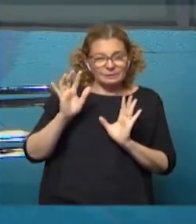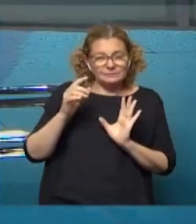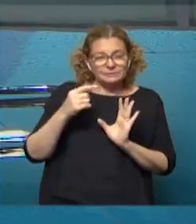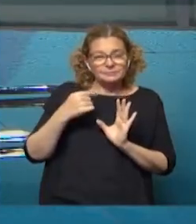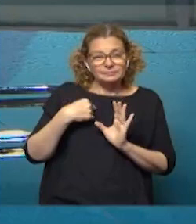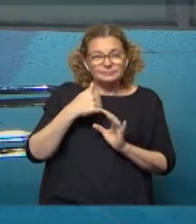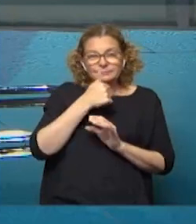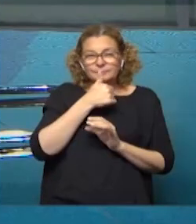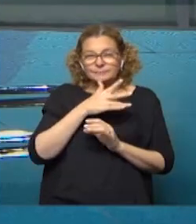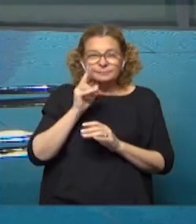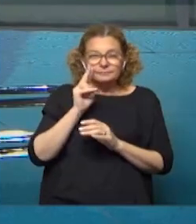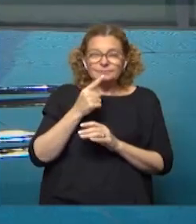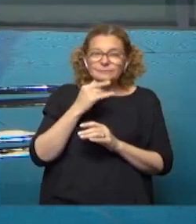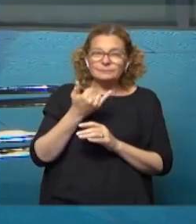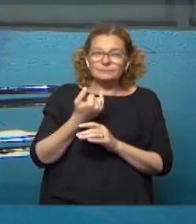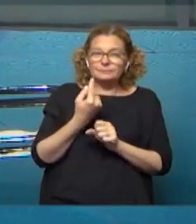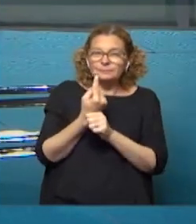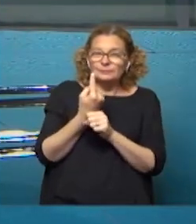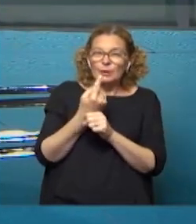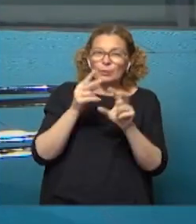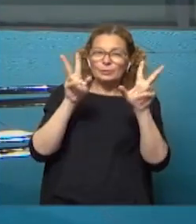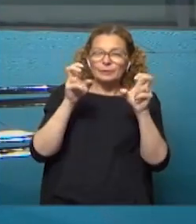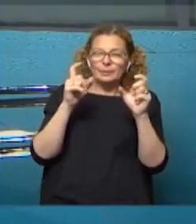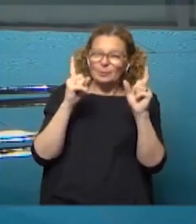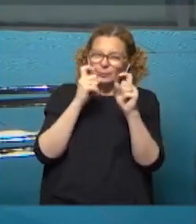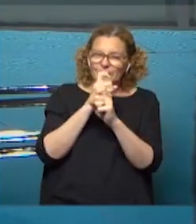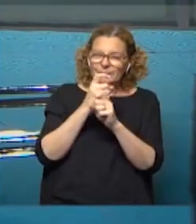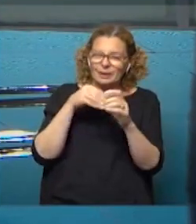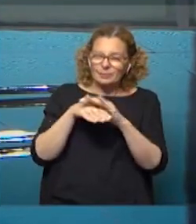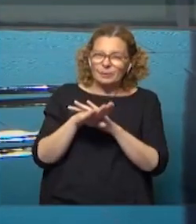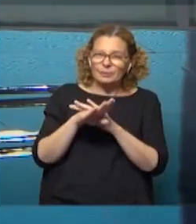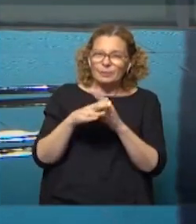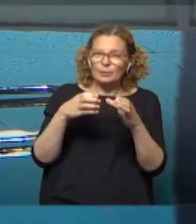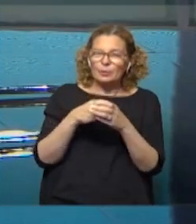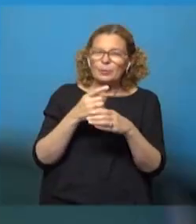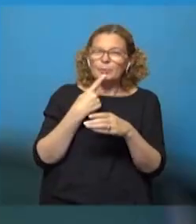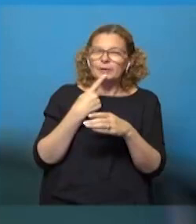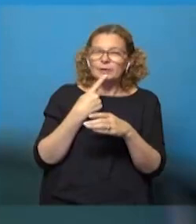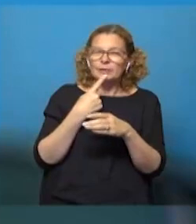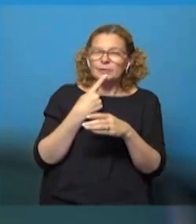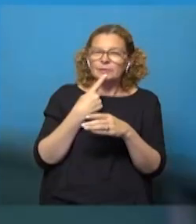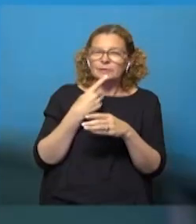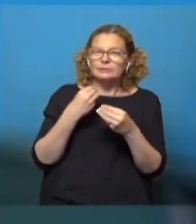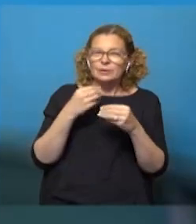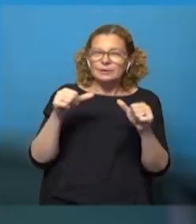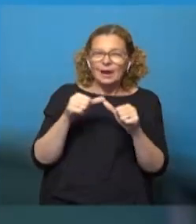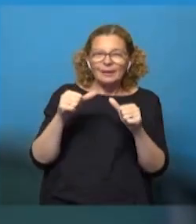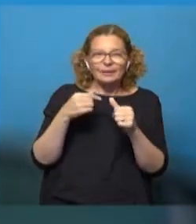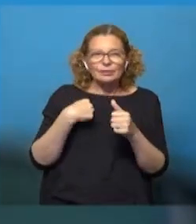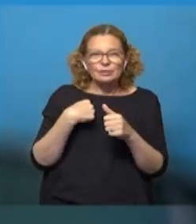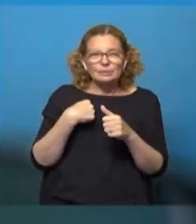estoy haciendo la historia y veo por ejemplo que hay un tema complicado que involucra a mi partido político Qué tengo que hacer